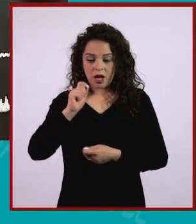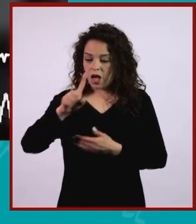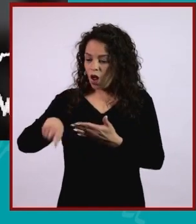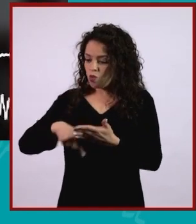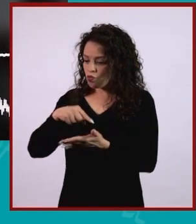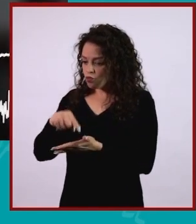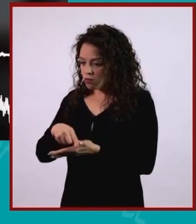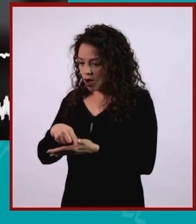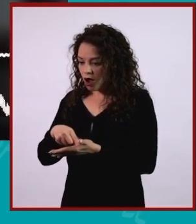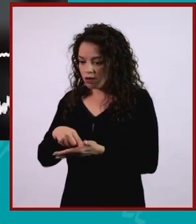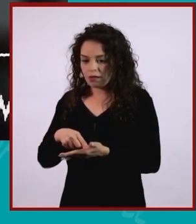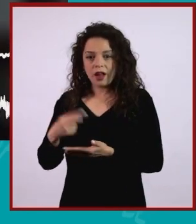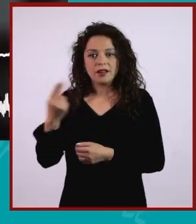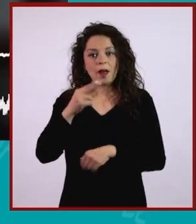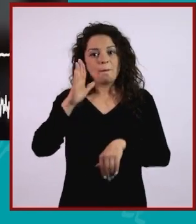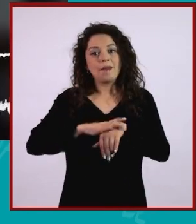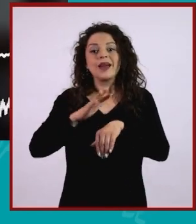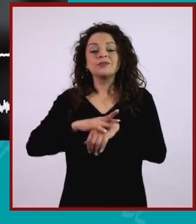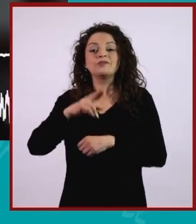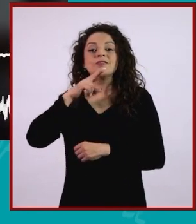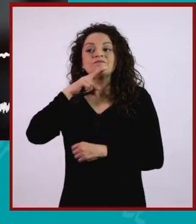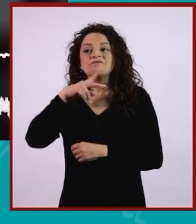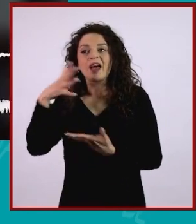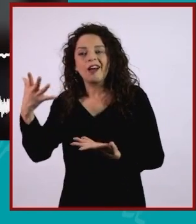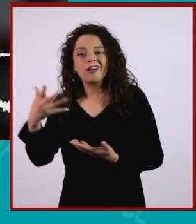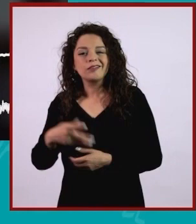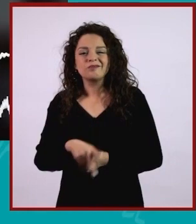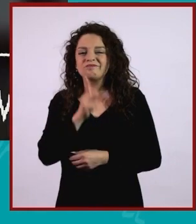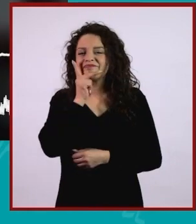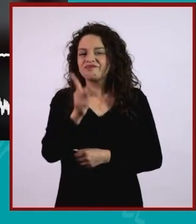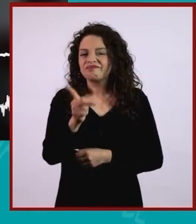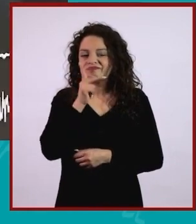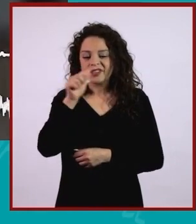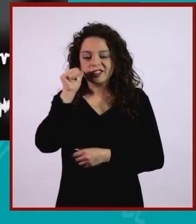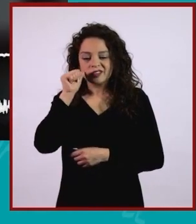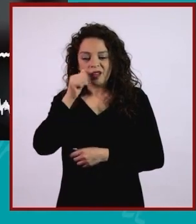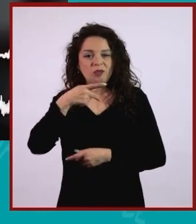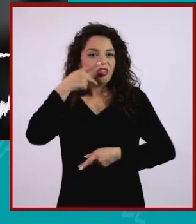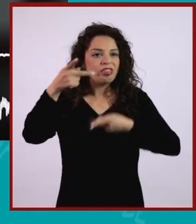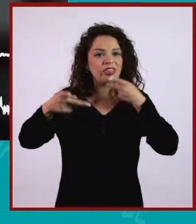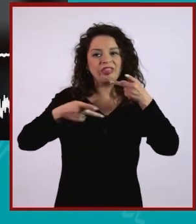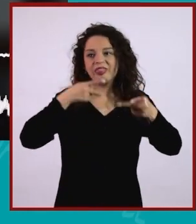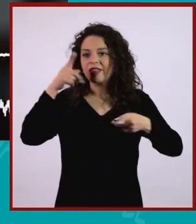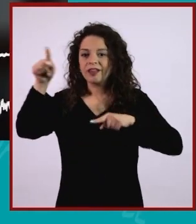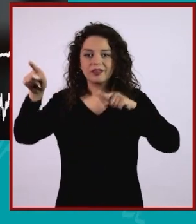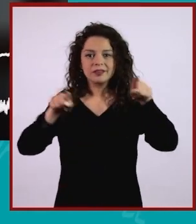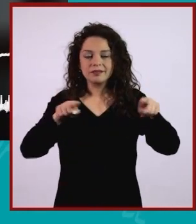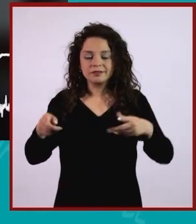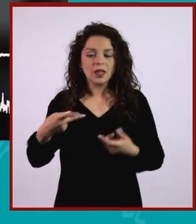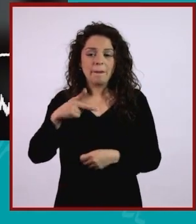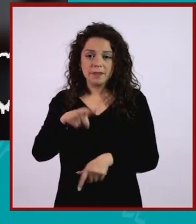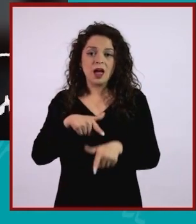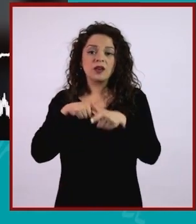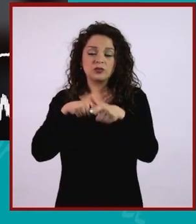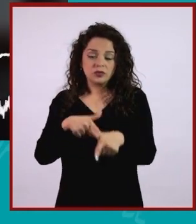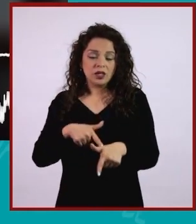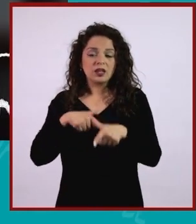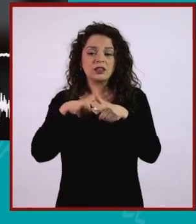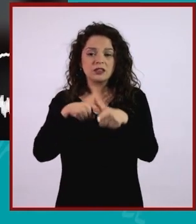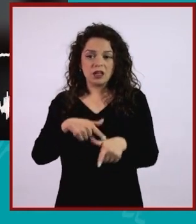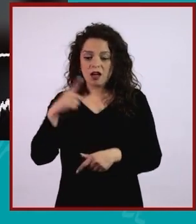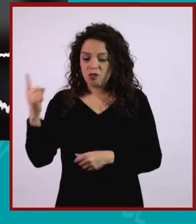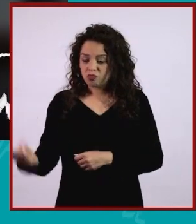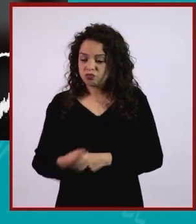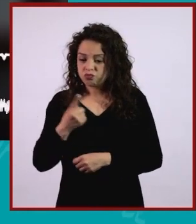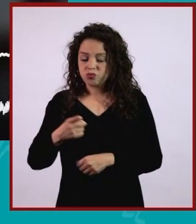entre lugares comunes, entre esta cosa de mejorar la raza, ¿no? Frasecitas aquí y allá, pero va a perdurar en la